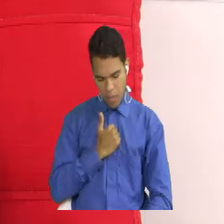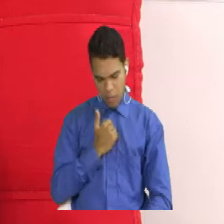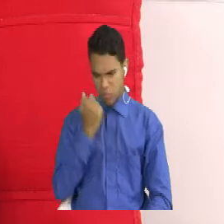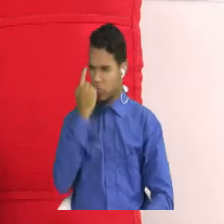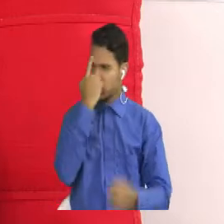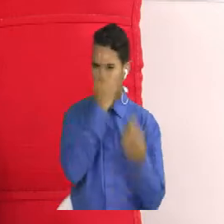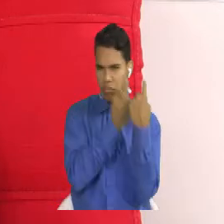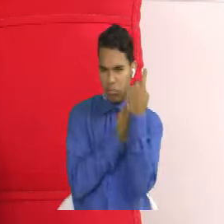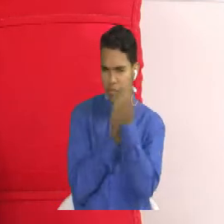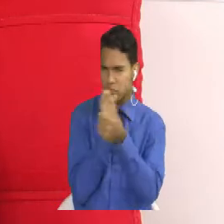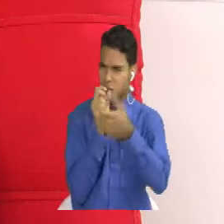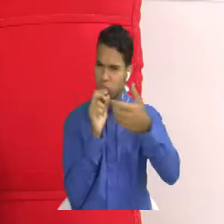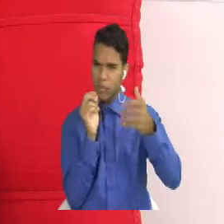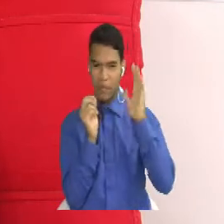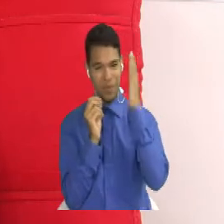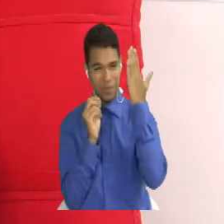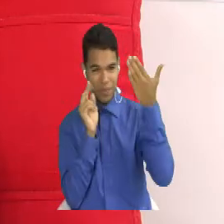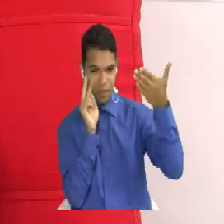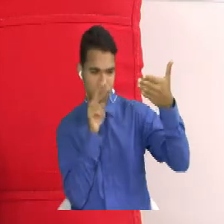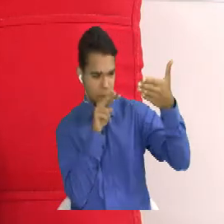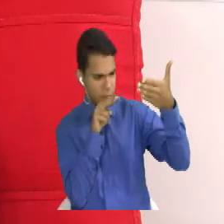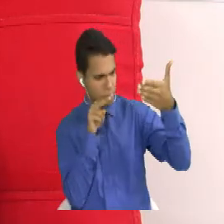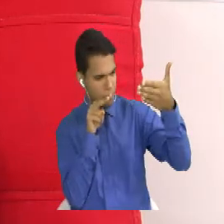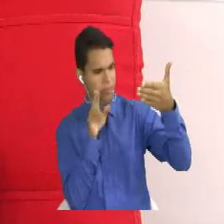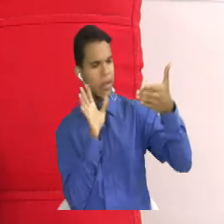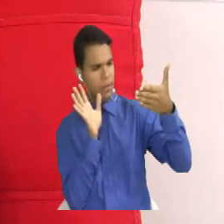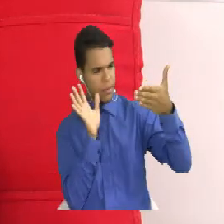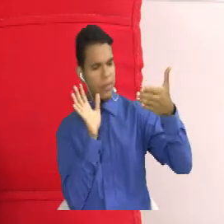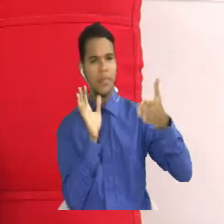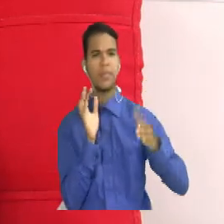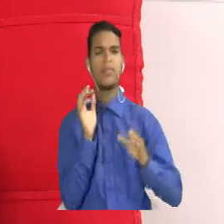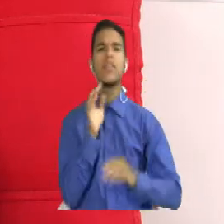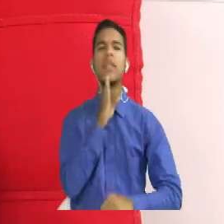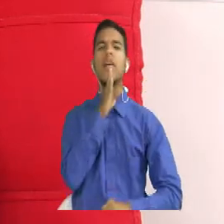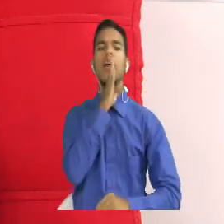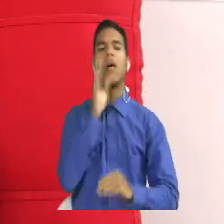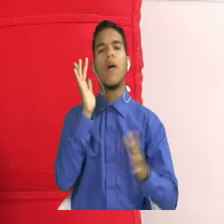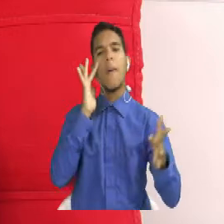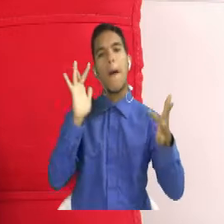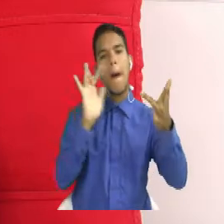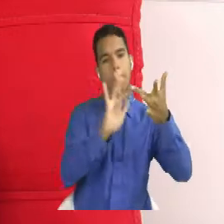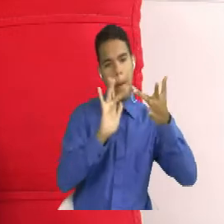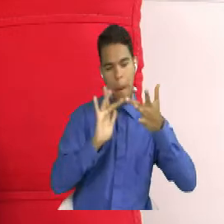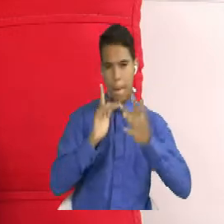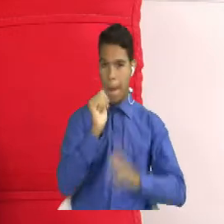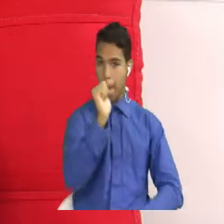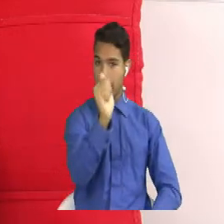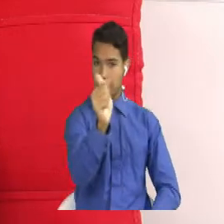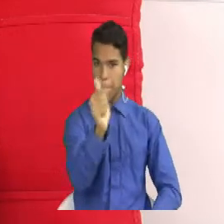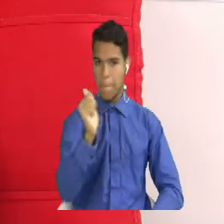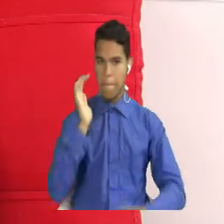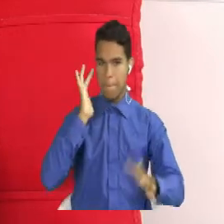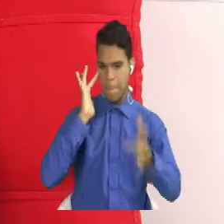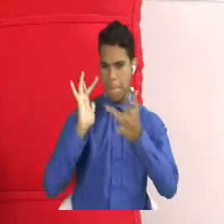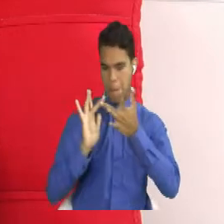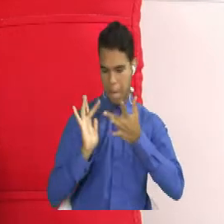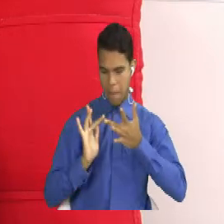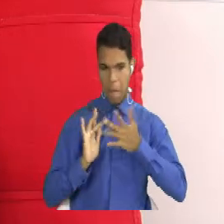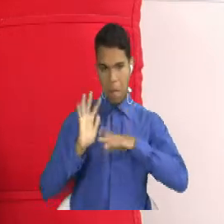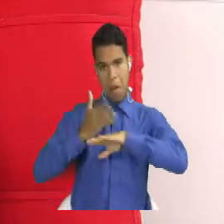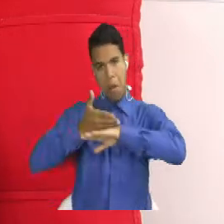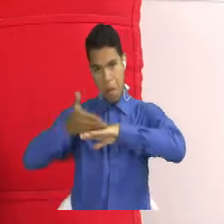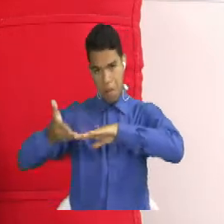de acuerdo a eso, qué tipo de piel. ¿En qué tipo de piel puede encajar cada una de ustedes como televidentes? Pues se van a hacer esa revisión ahorita, si